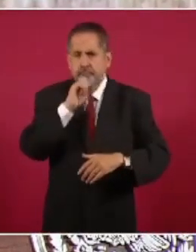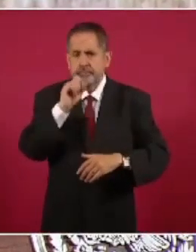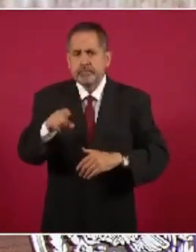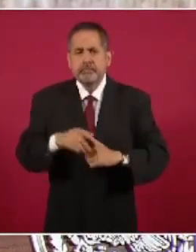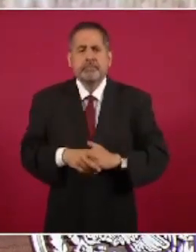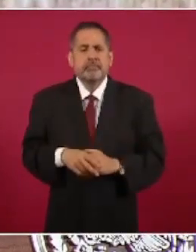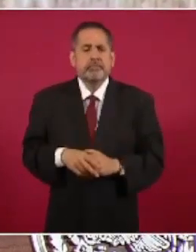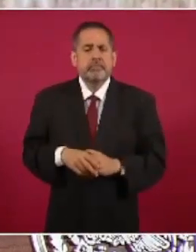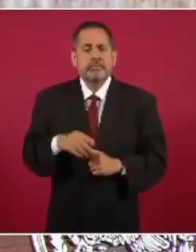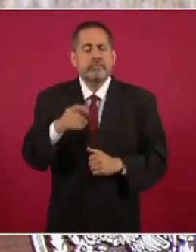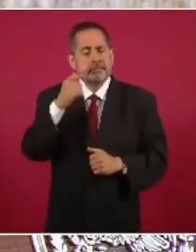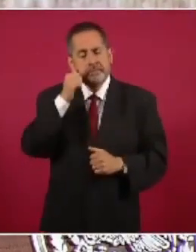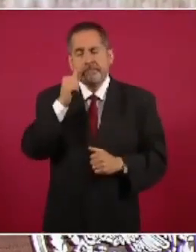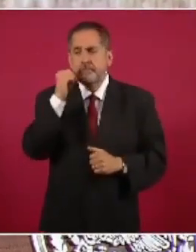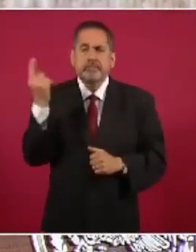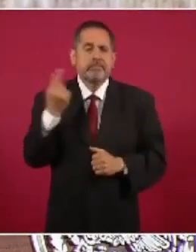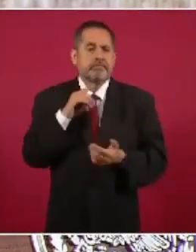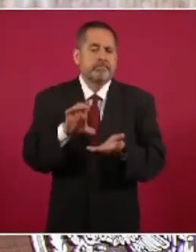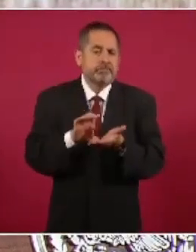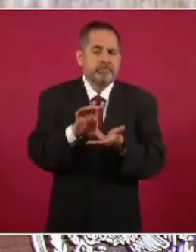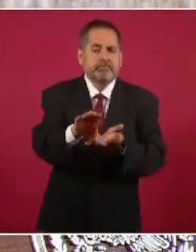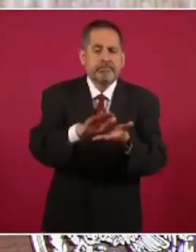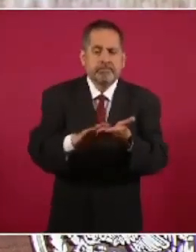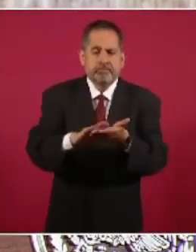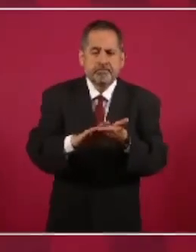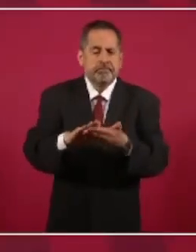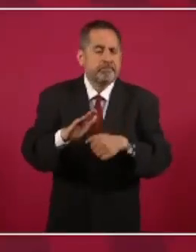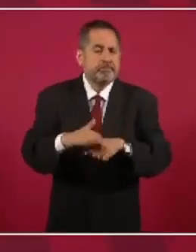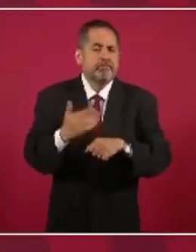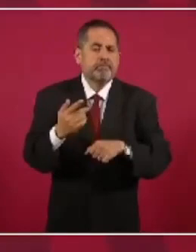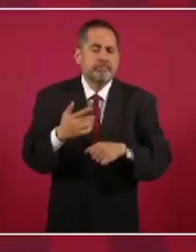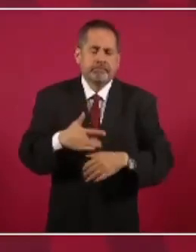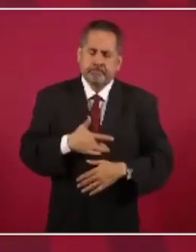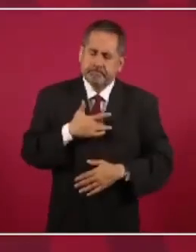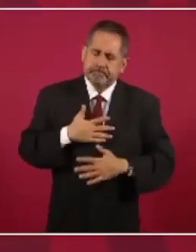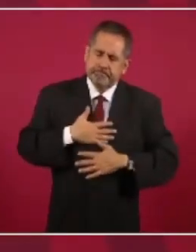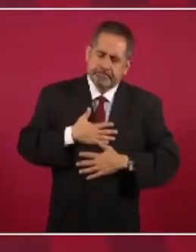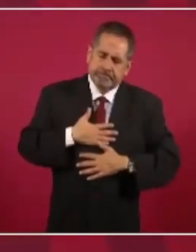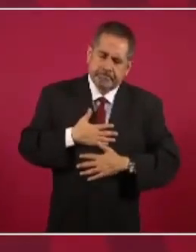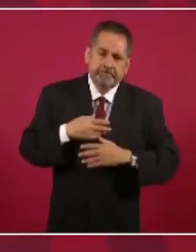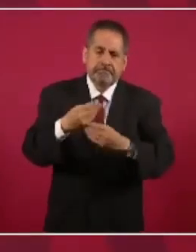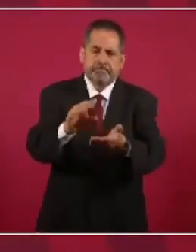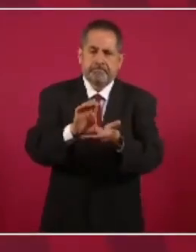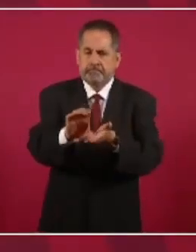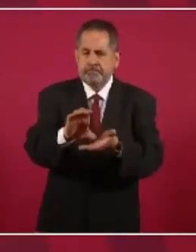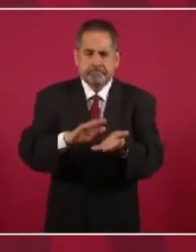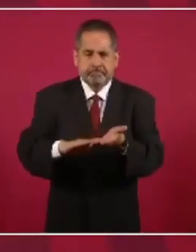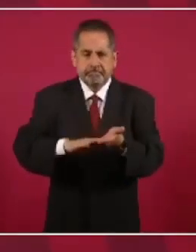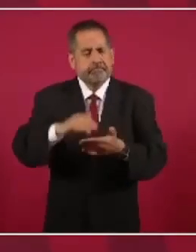siempre la indemnización es por razones humanitarias, siempre,